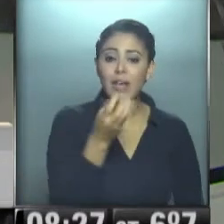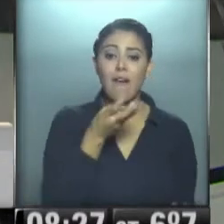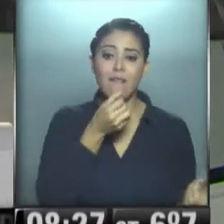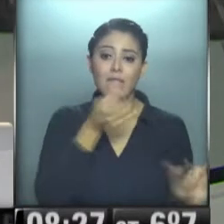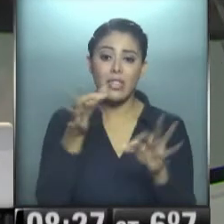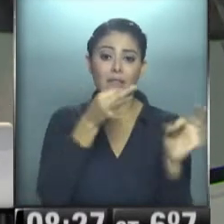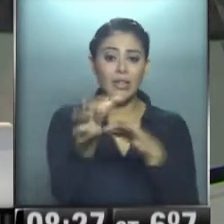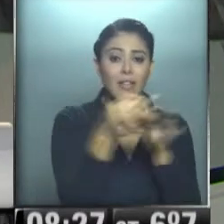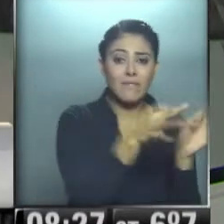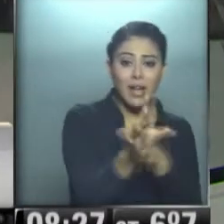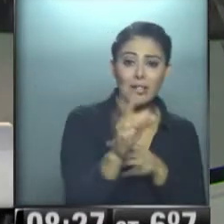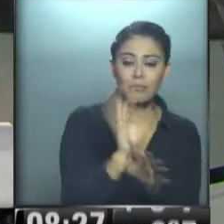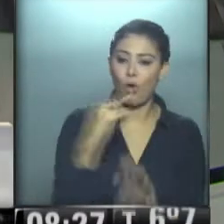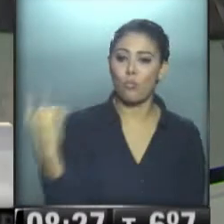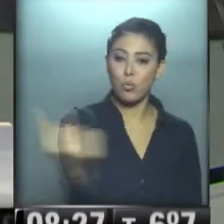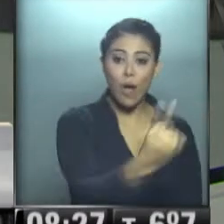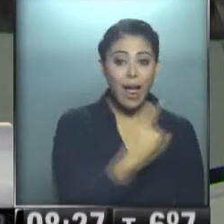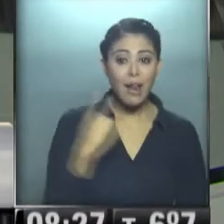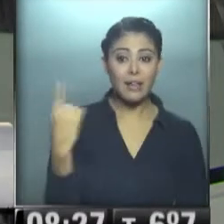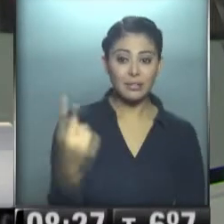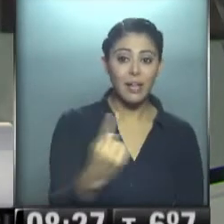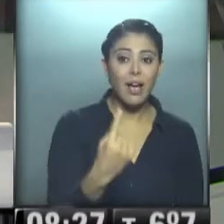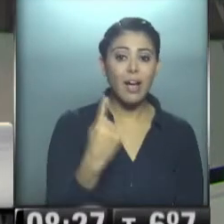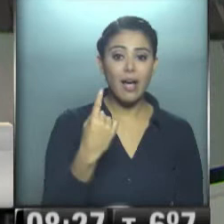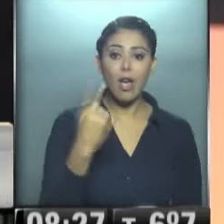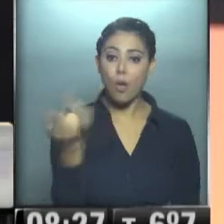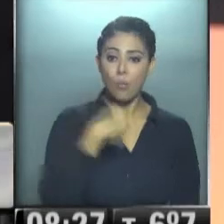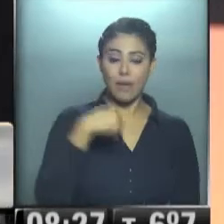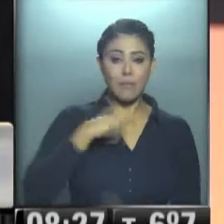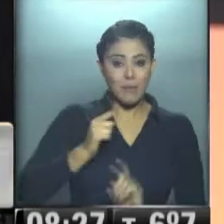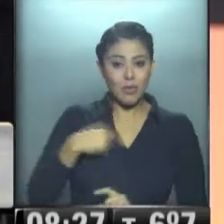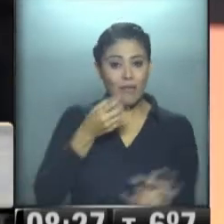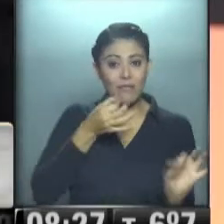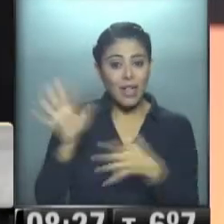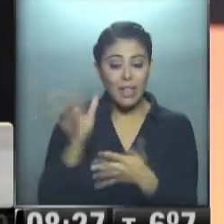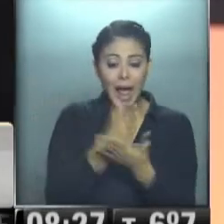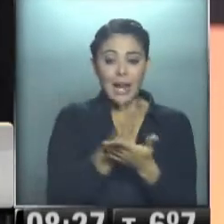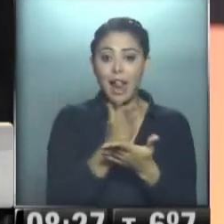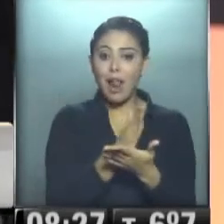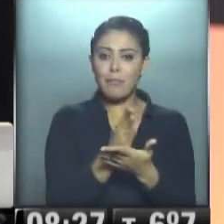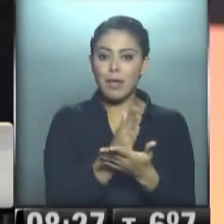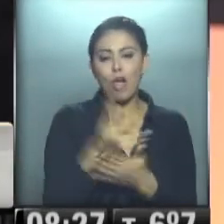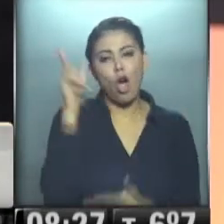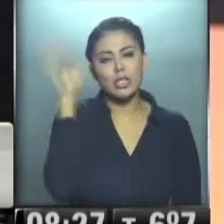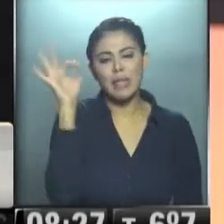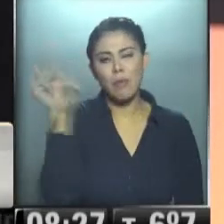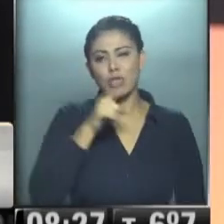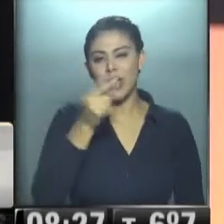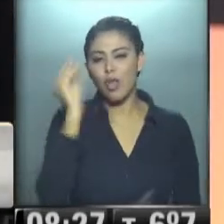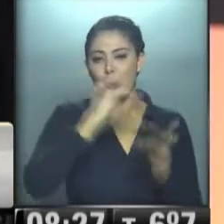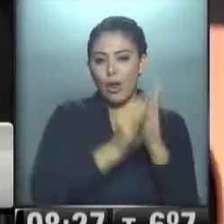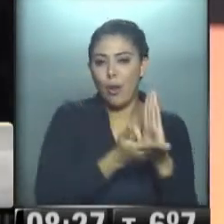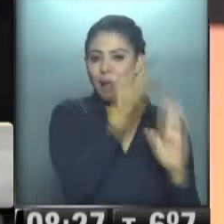realidad una vuelta una calesita volvió a quien la había vendido y en el medio subimos un 80 por ciento el valor de